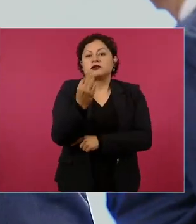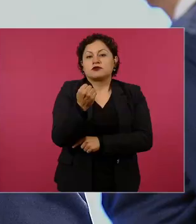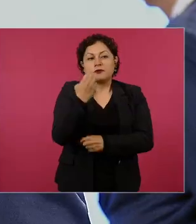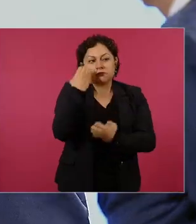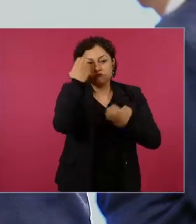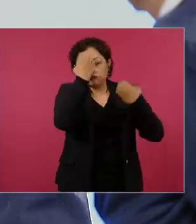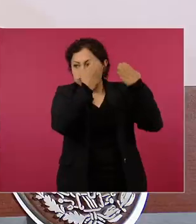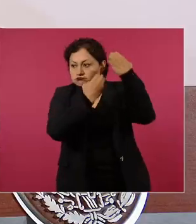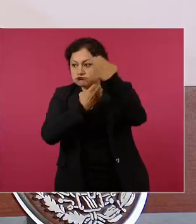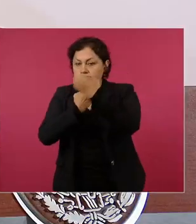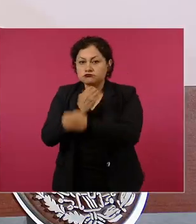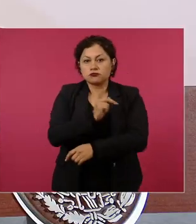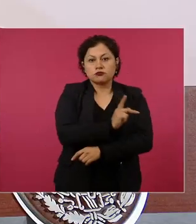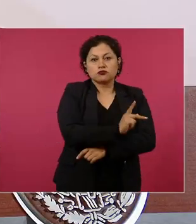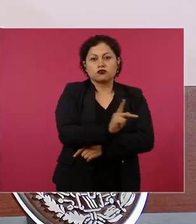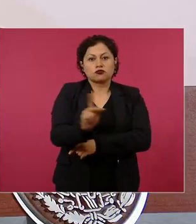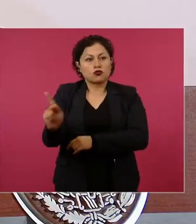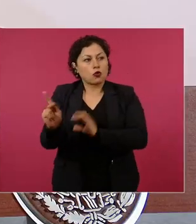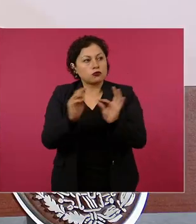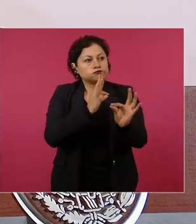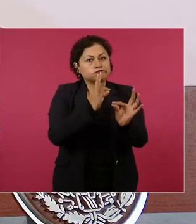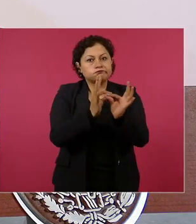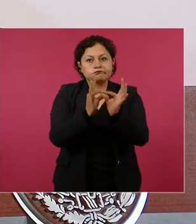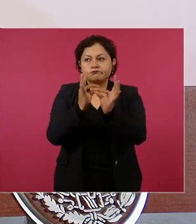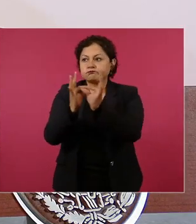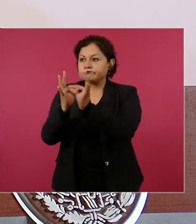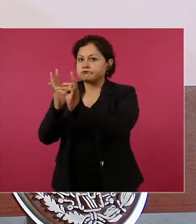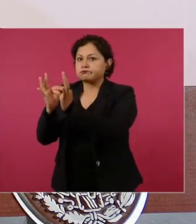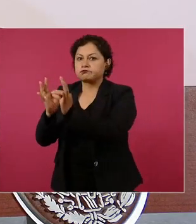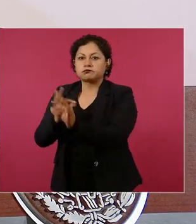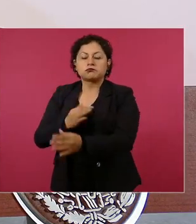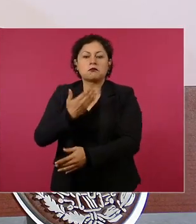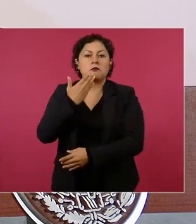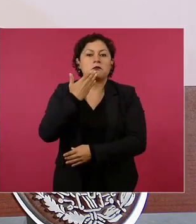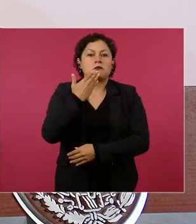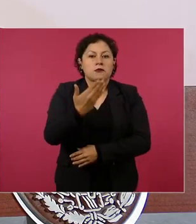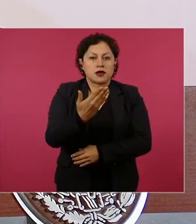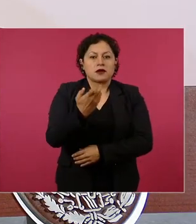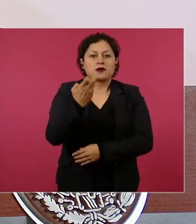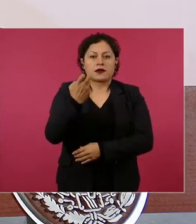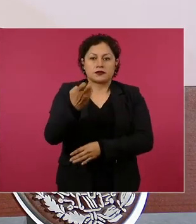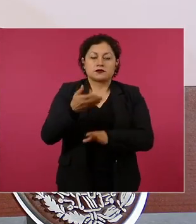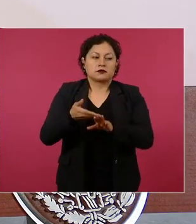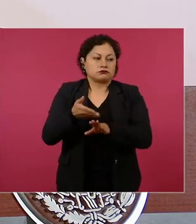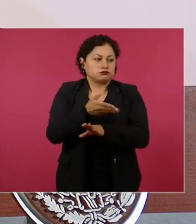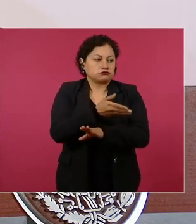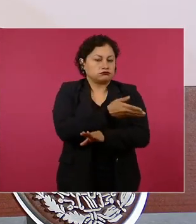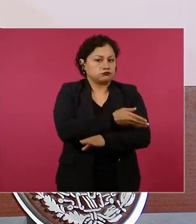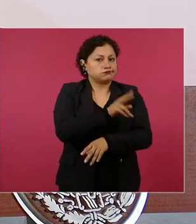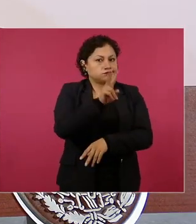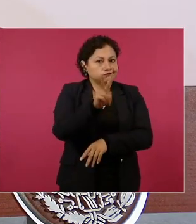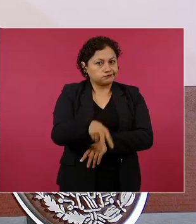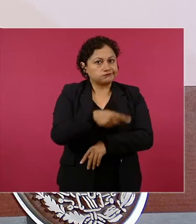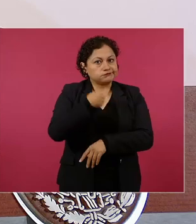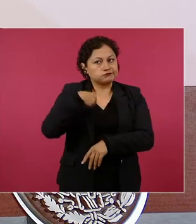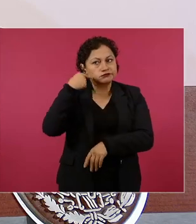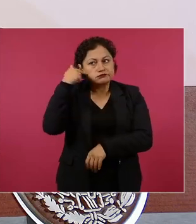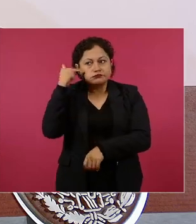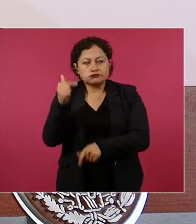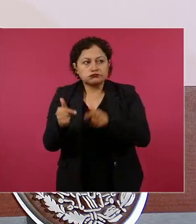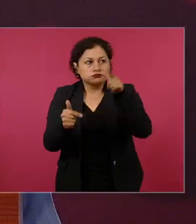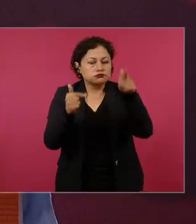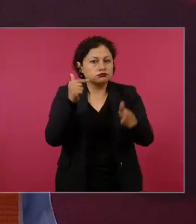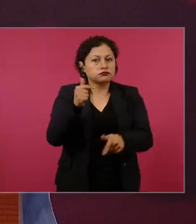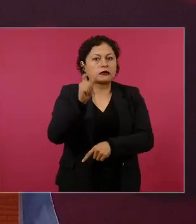ellas nuevamente se cumplieron los precios. Y no solo eso, como lo hemos reiterado en varias ocasiones, muchas ocasiones, además